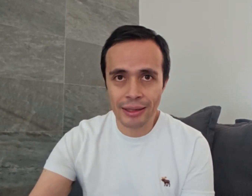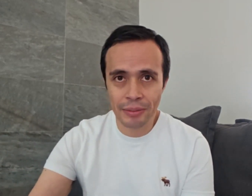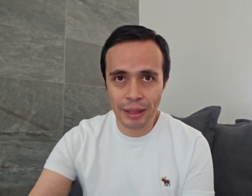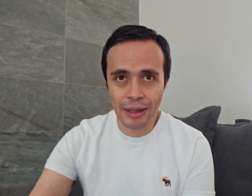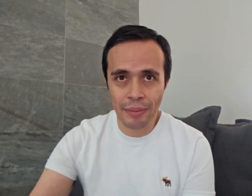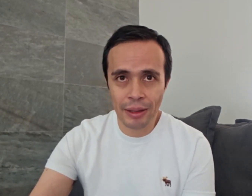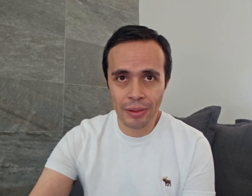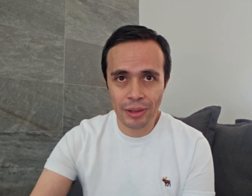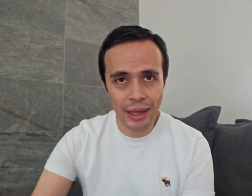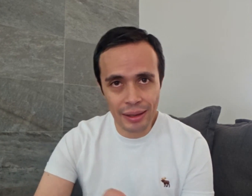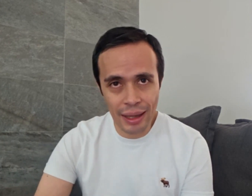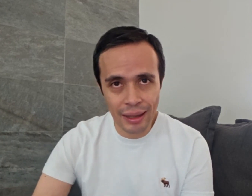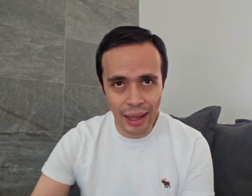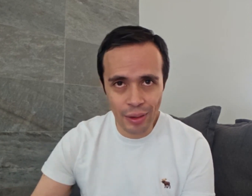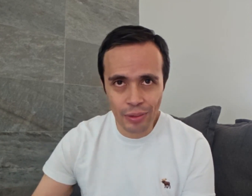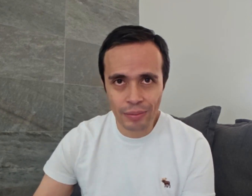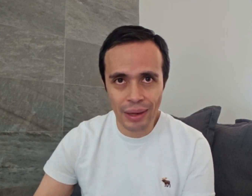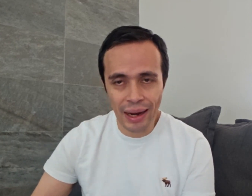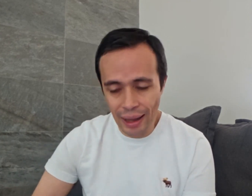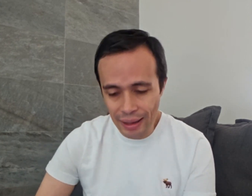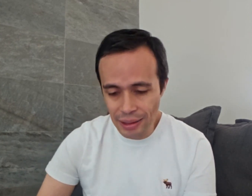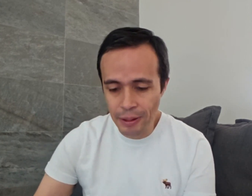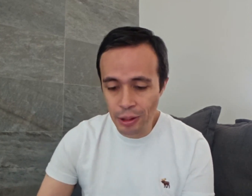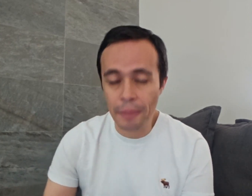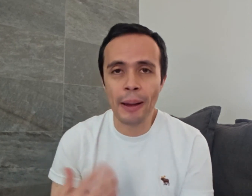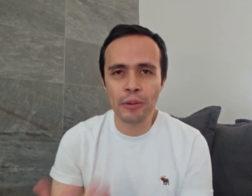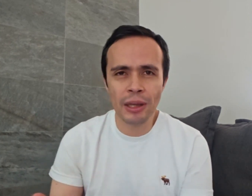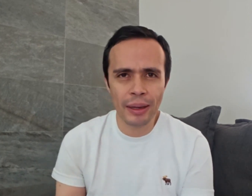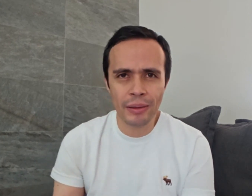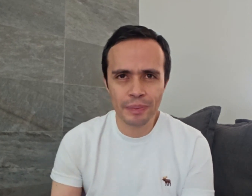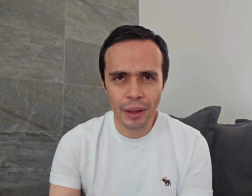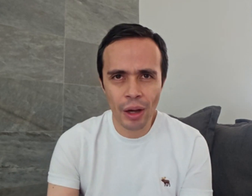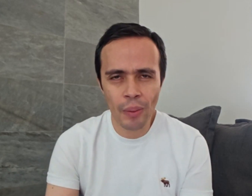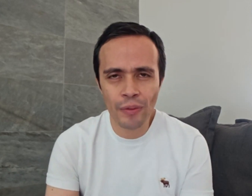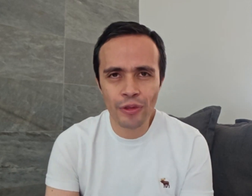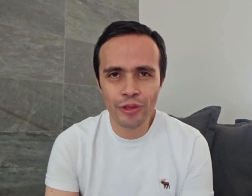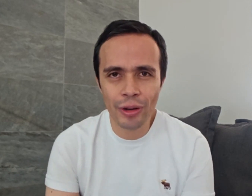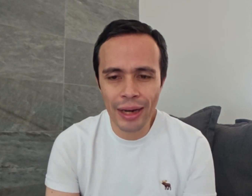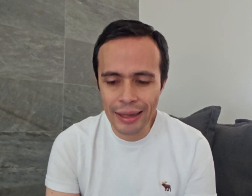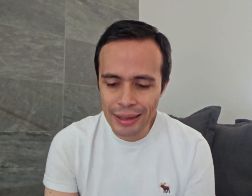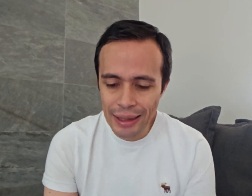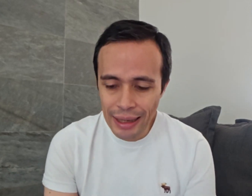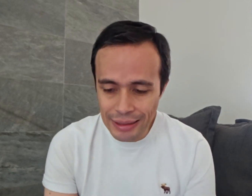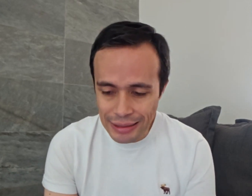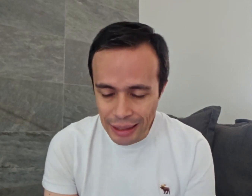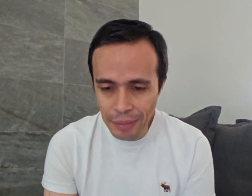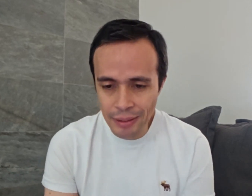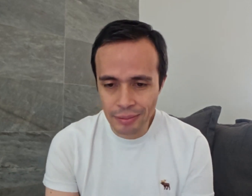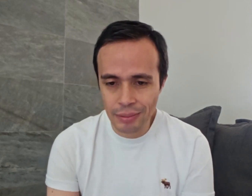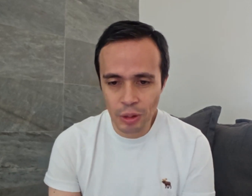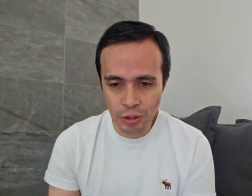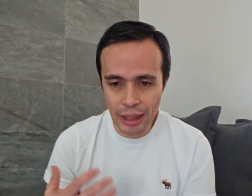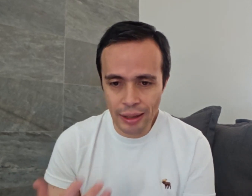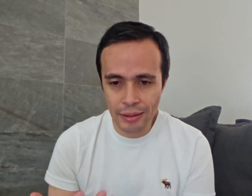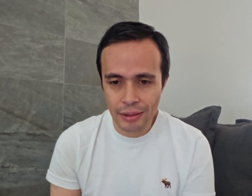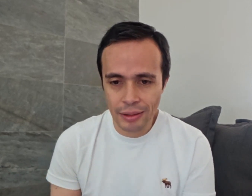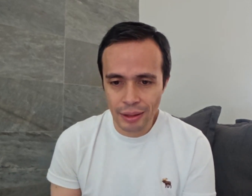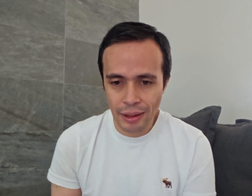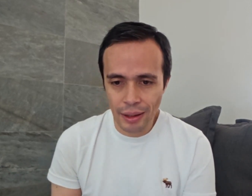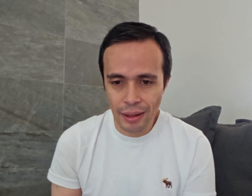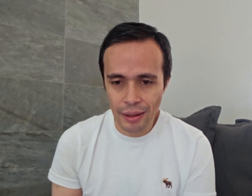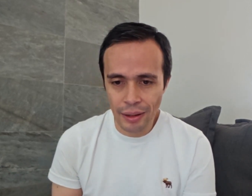le va a llegar ese medicamento ya etiquetado para esa persona. Vamos a ver cómo funciona el sistema.